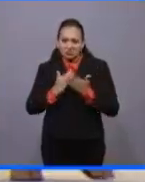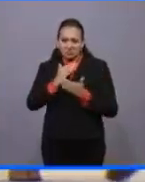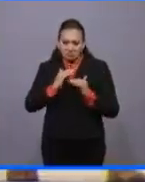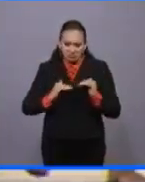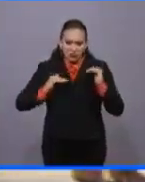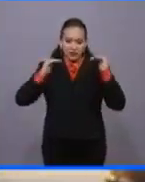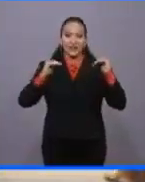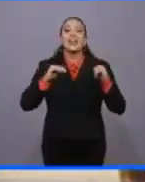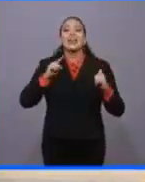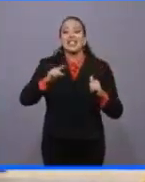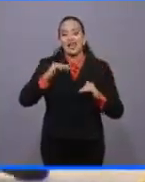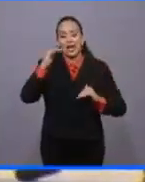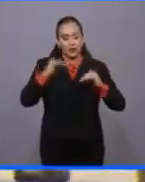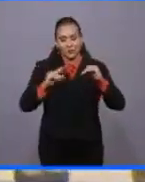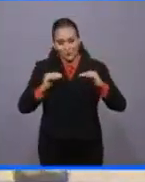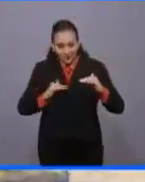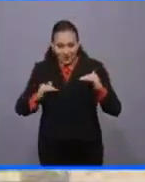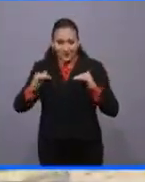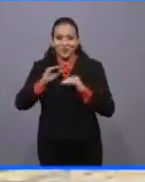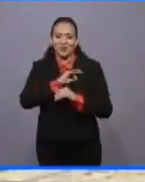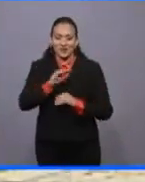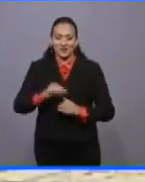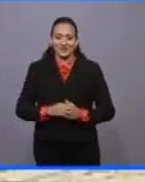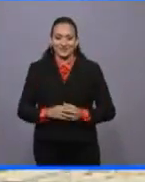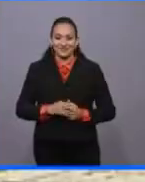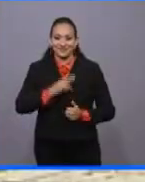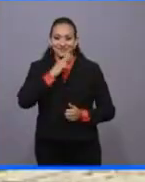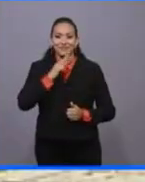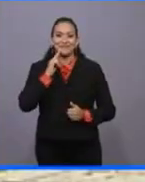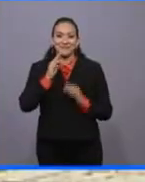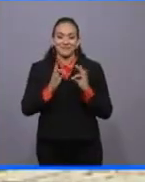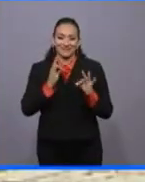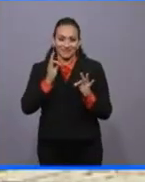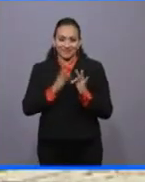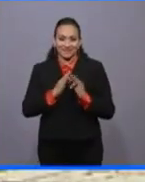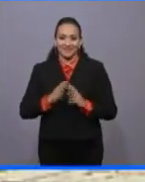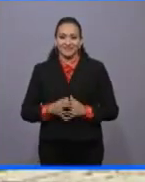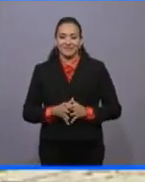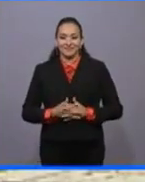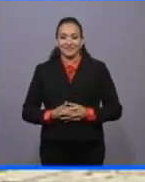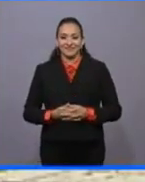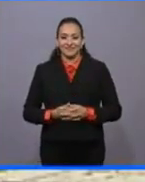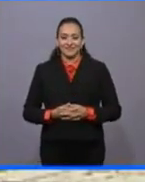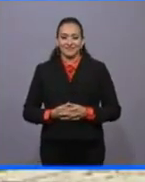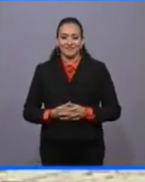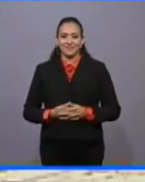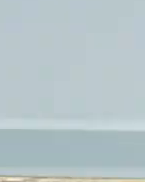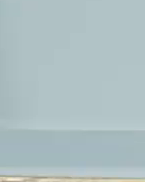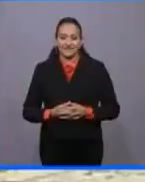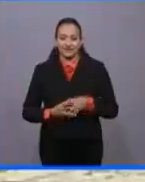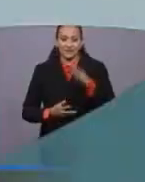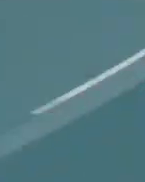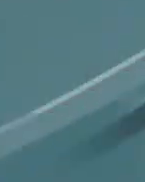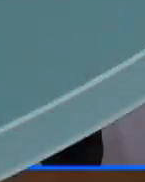se erradique la desigualdad. Para el canal del Poder Judicial de la Federación, Jesús Daza.